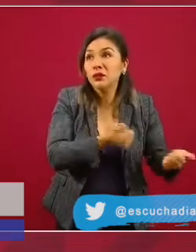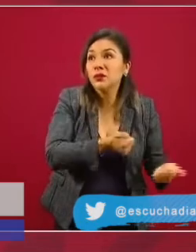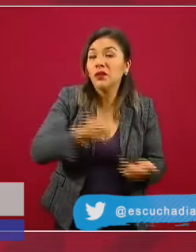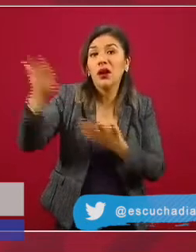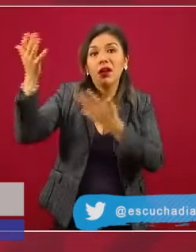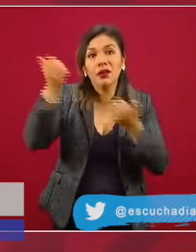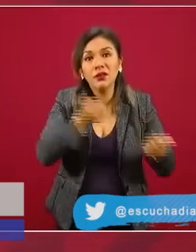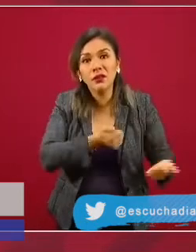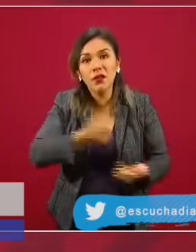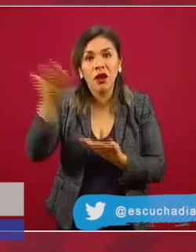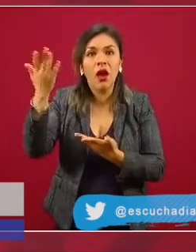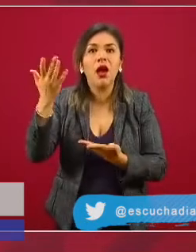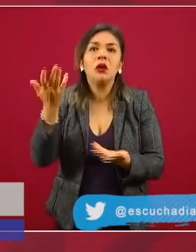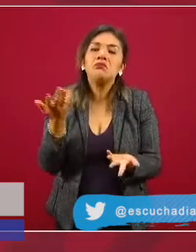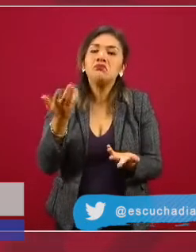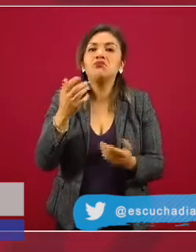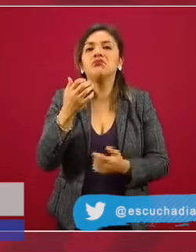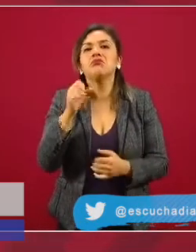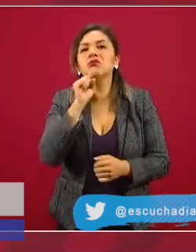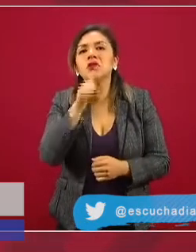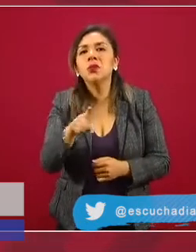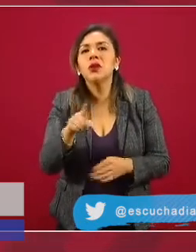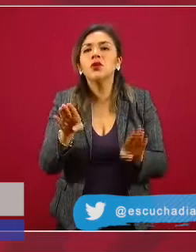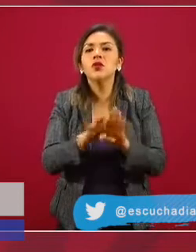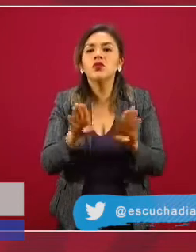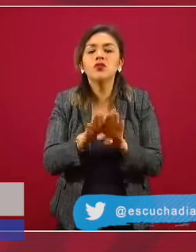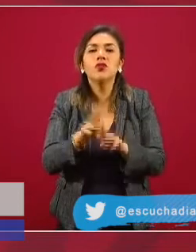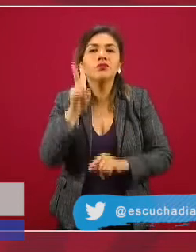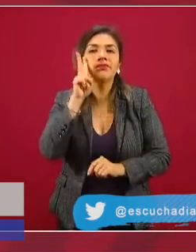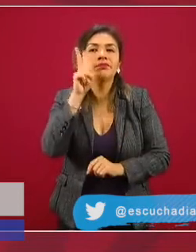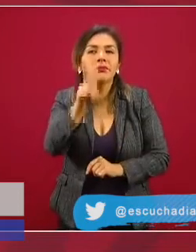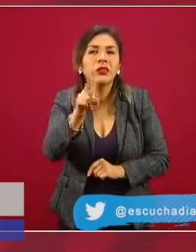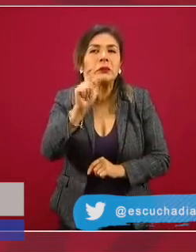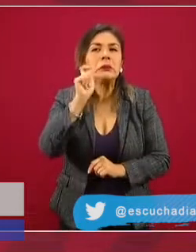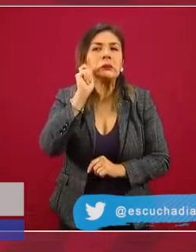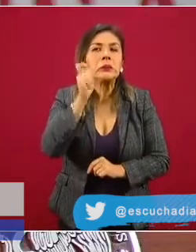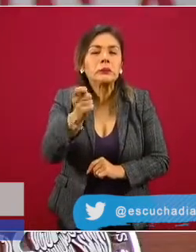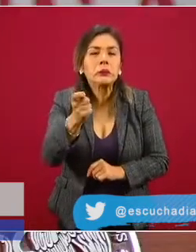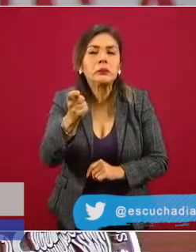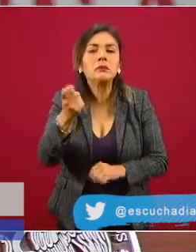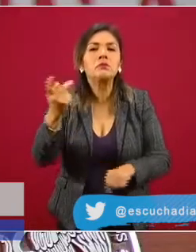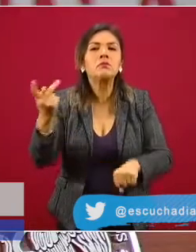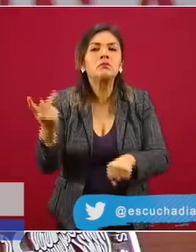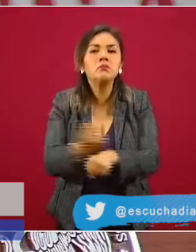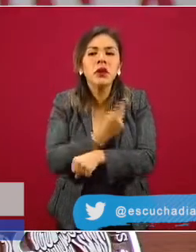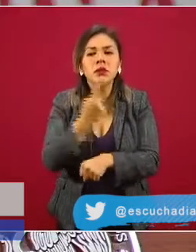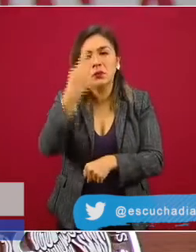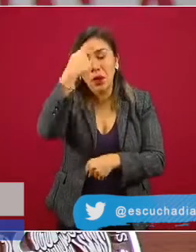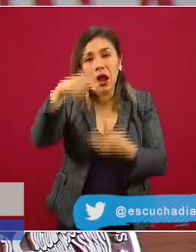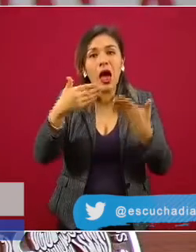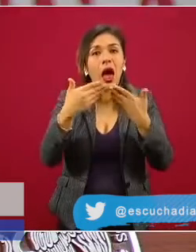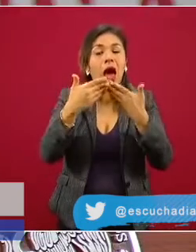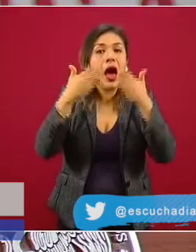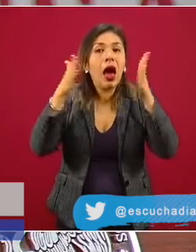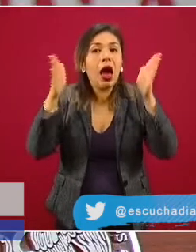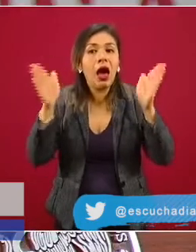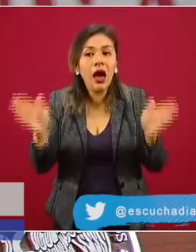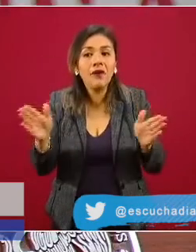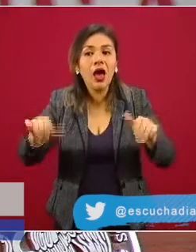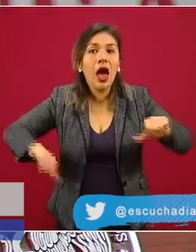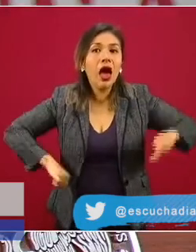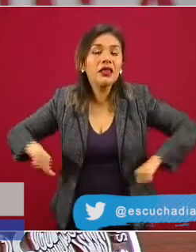El presidente anuncia nueva conferencia de 5 a 6 de la tarde en donde se informará sobre los programas de bienestar en su gobierno.